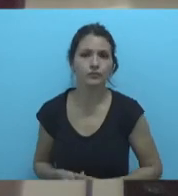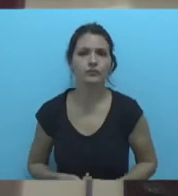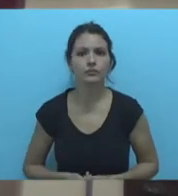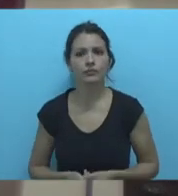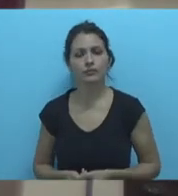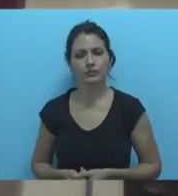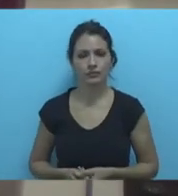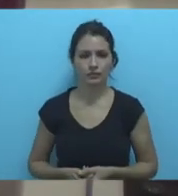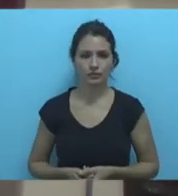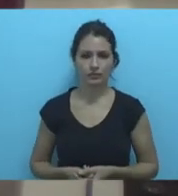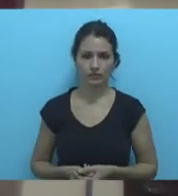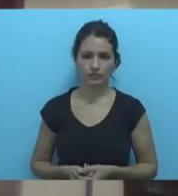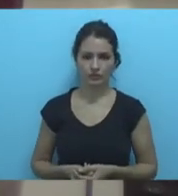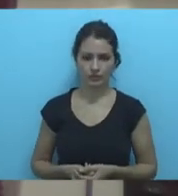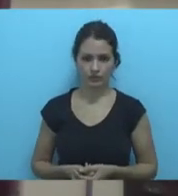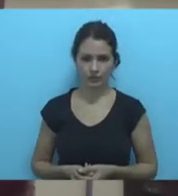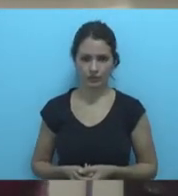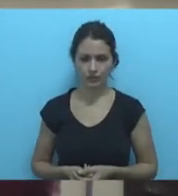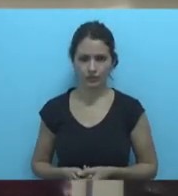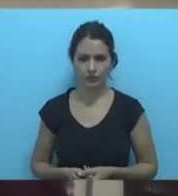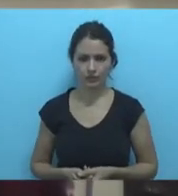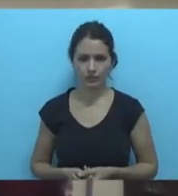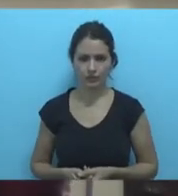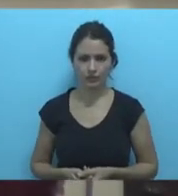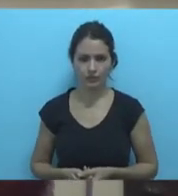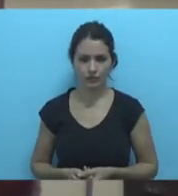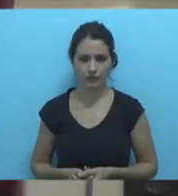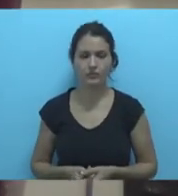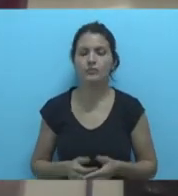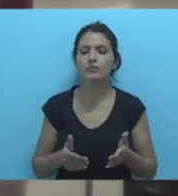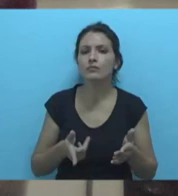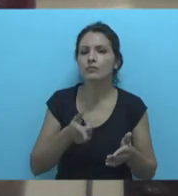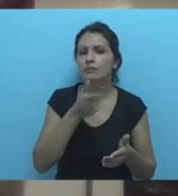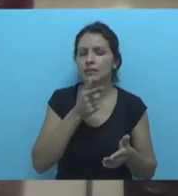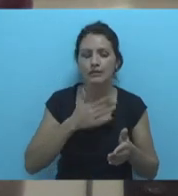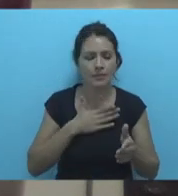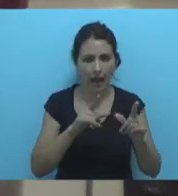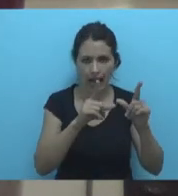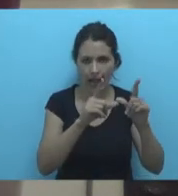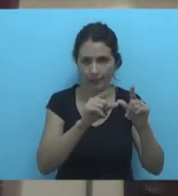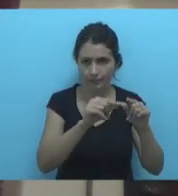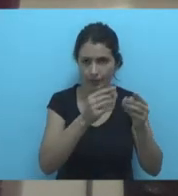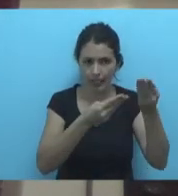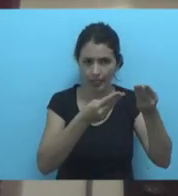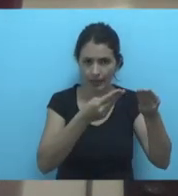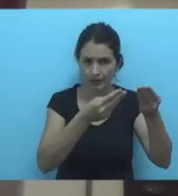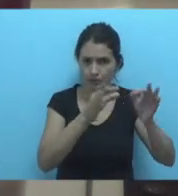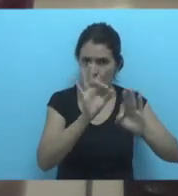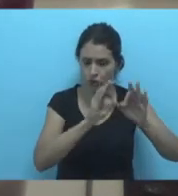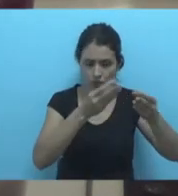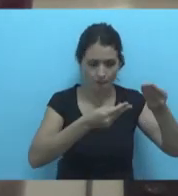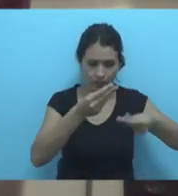creo que hay que voluntad. Por primera vez en el presupuesto 2021, en el artículo 110, el